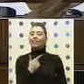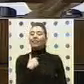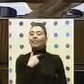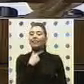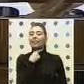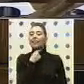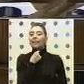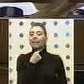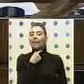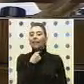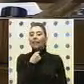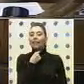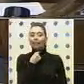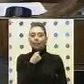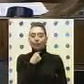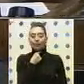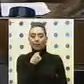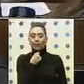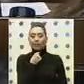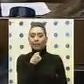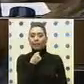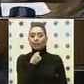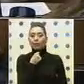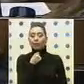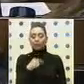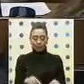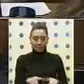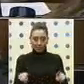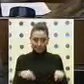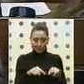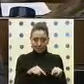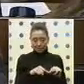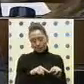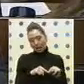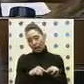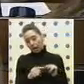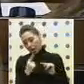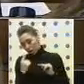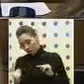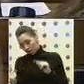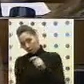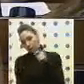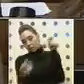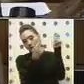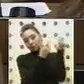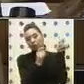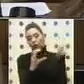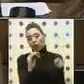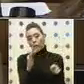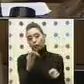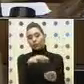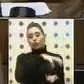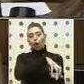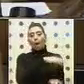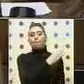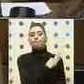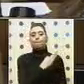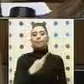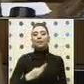Quiero, por intermedio de esta sala, poder oficiar al Ministerio de Obras